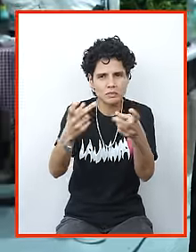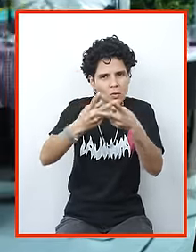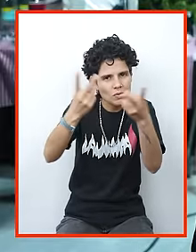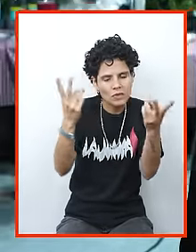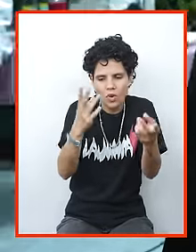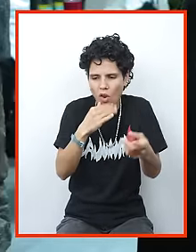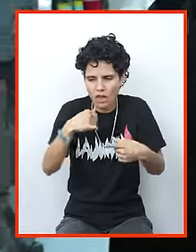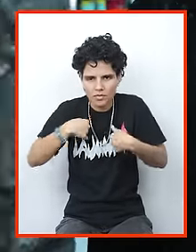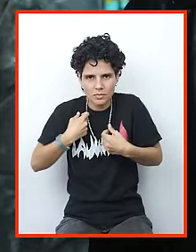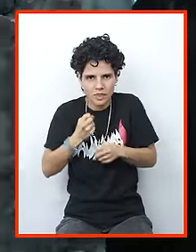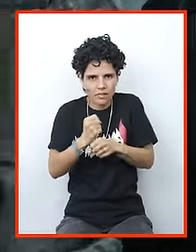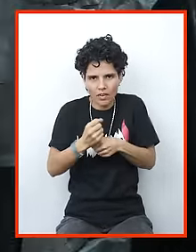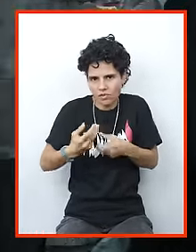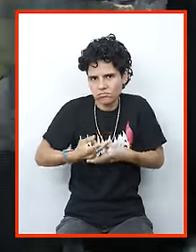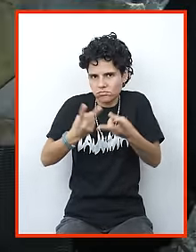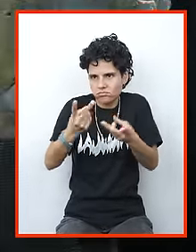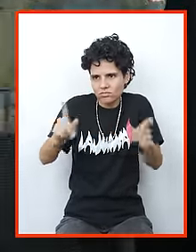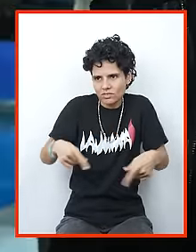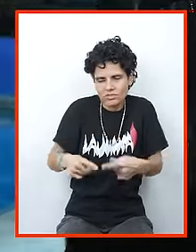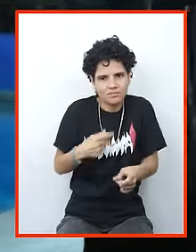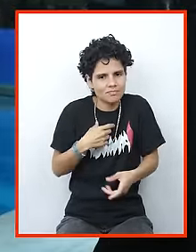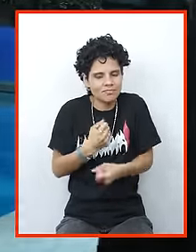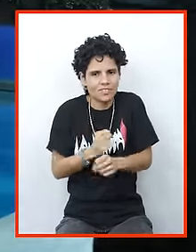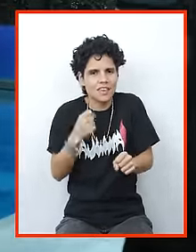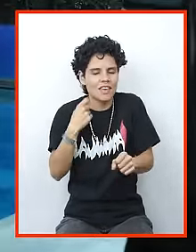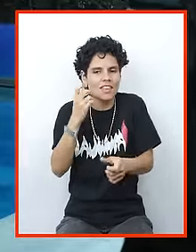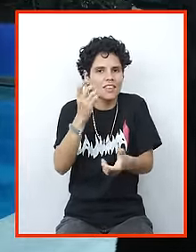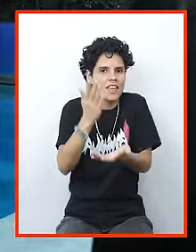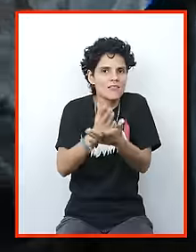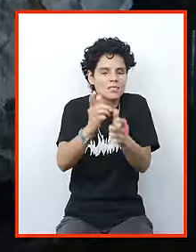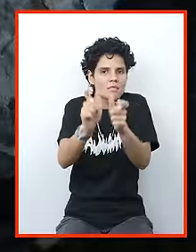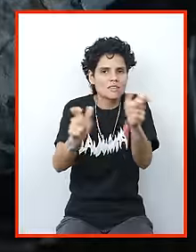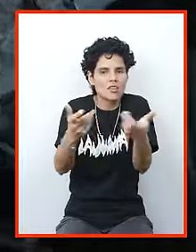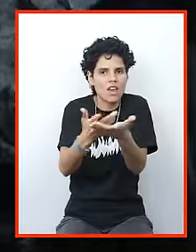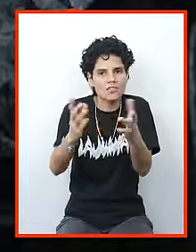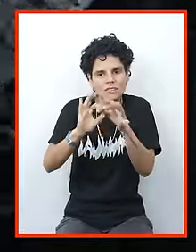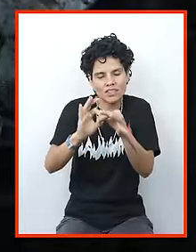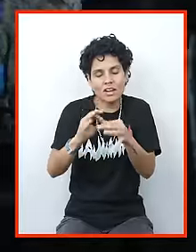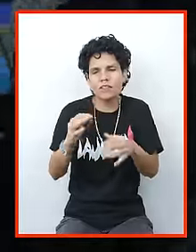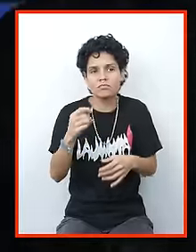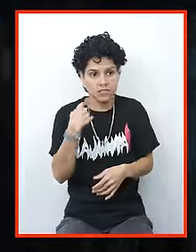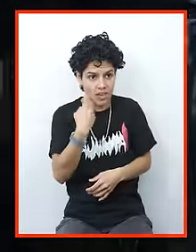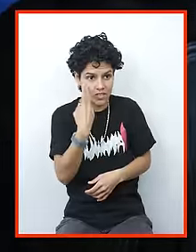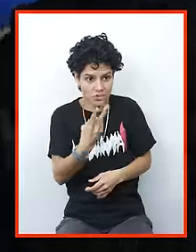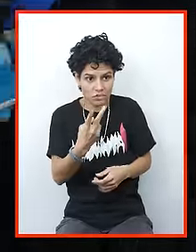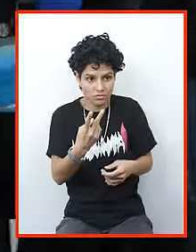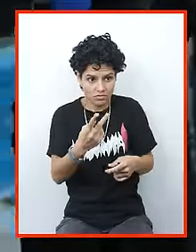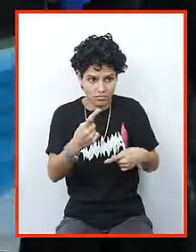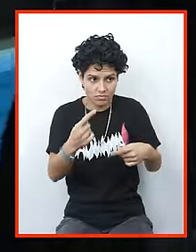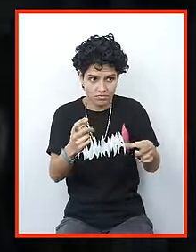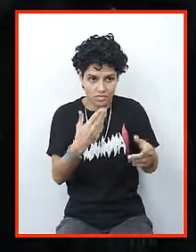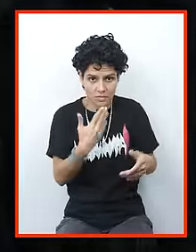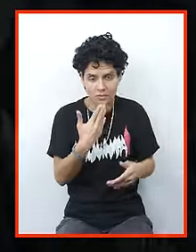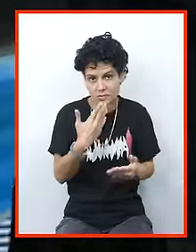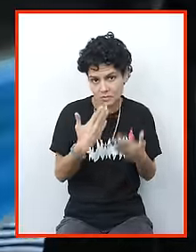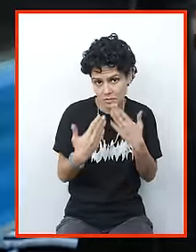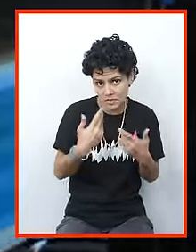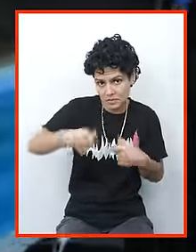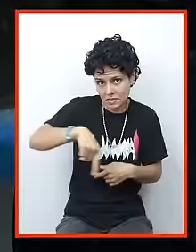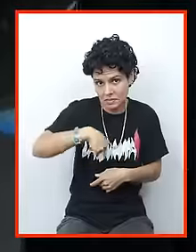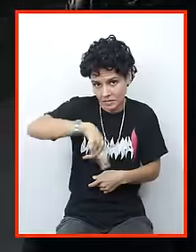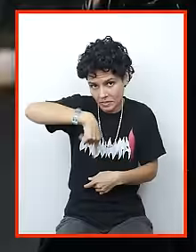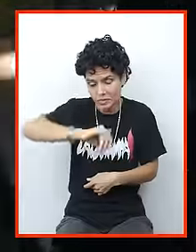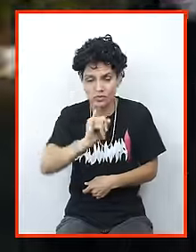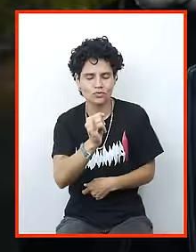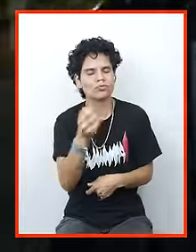ellos no existe lo que uno hace al final. Pues, hay que ser agradecido al de eso. ¿Has visto el programa, no? Sí, sí, he visto varios capítulos de hace rato. ¿Sí? Hace rato de